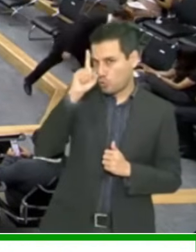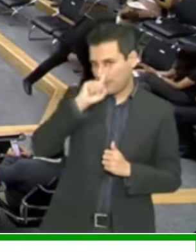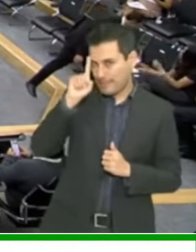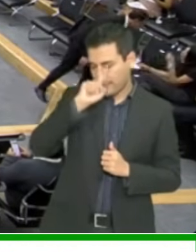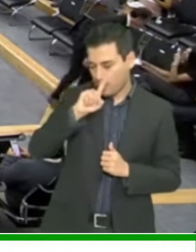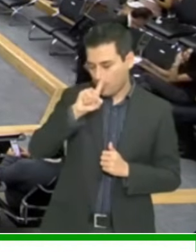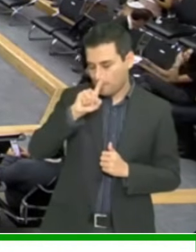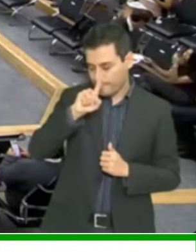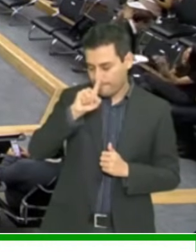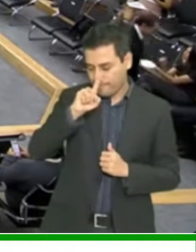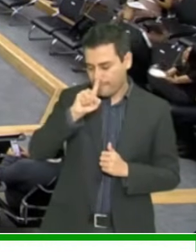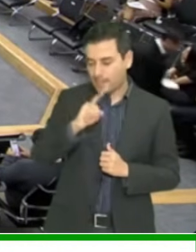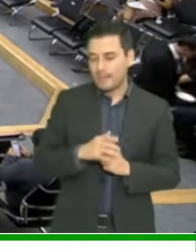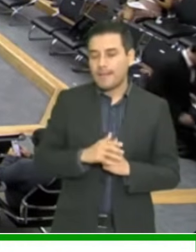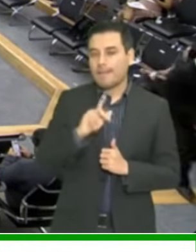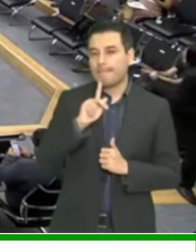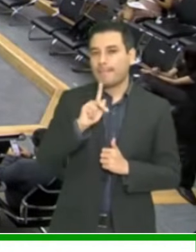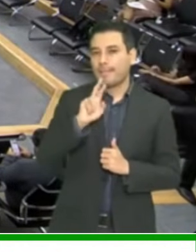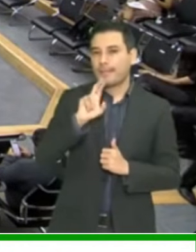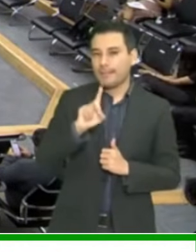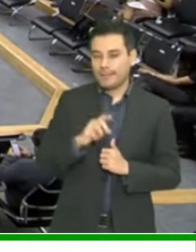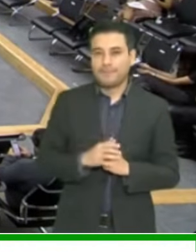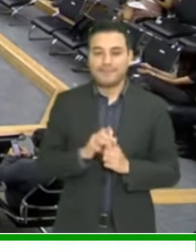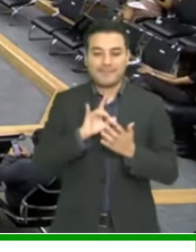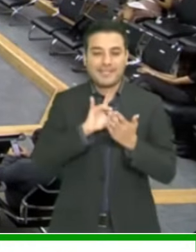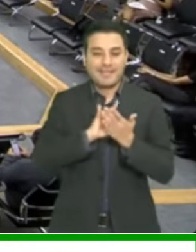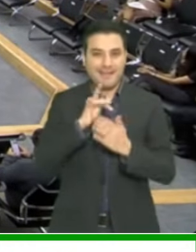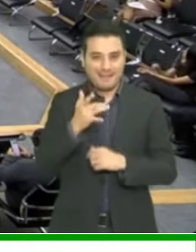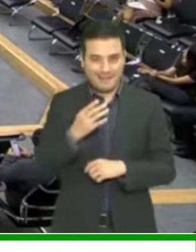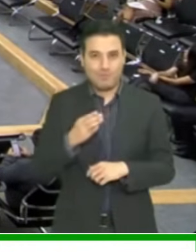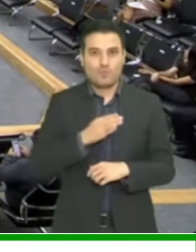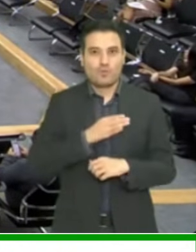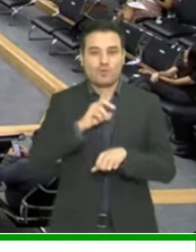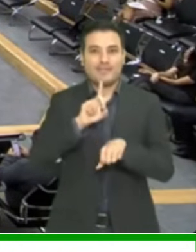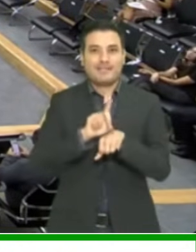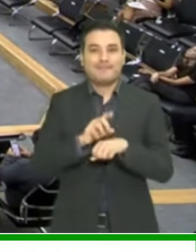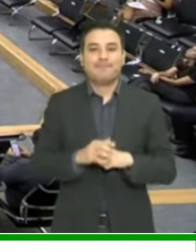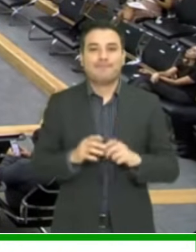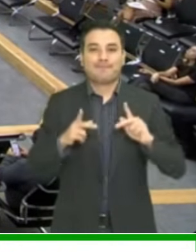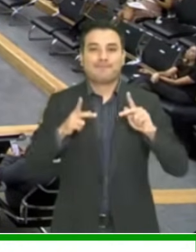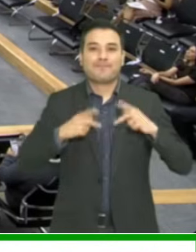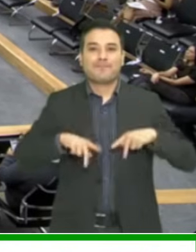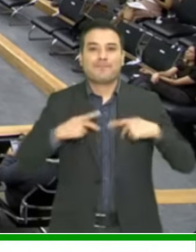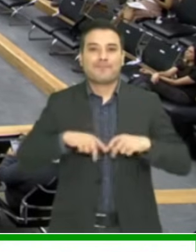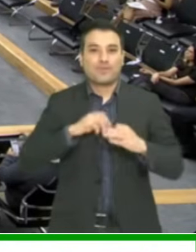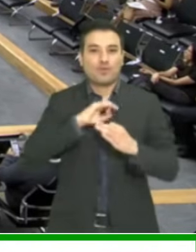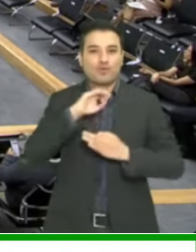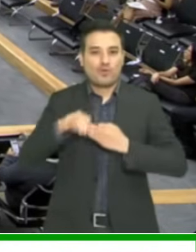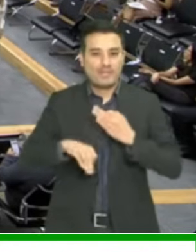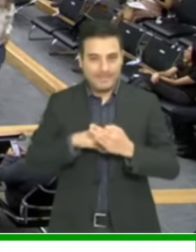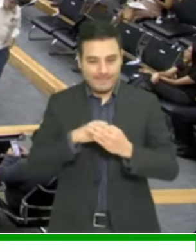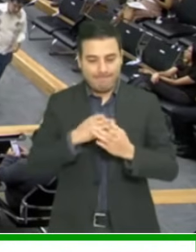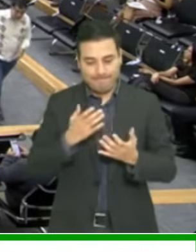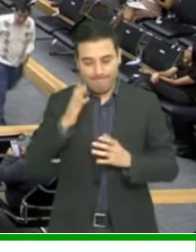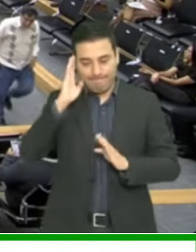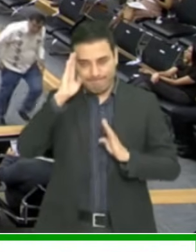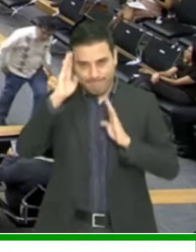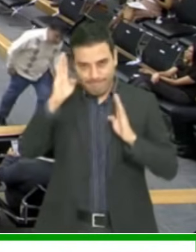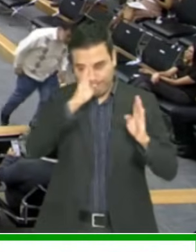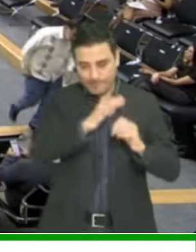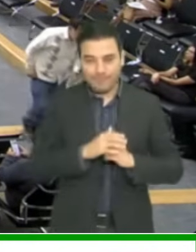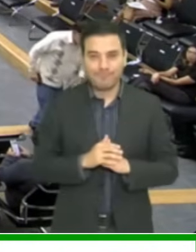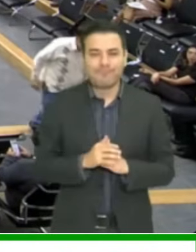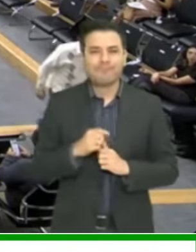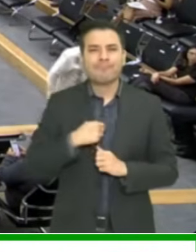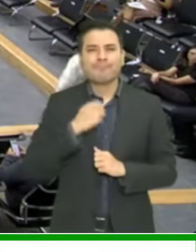del PRD. Gracias, buenos días a todas las personas que acá nos acompañan y nos siguen.